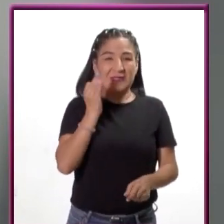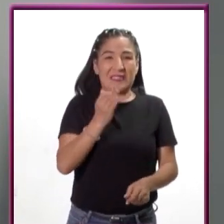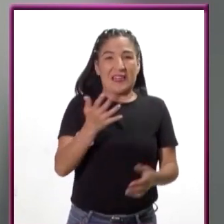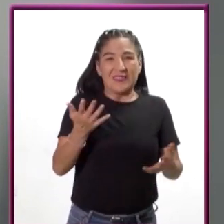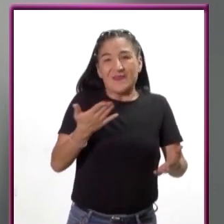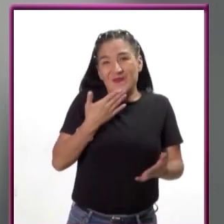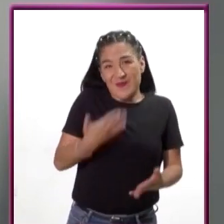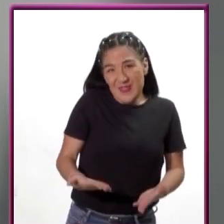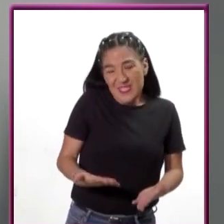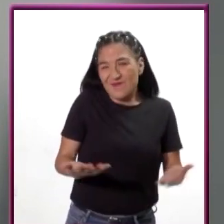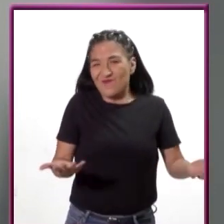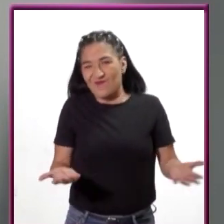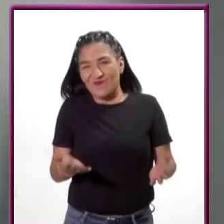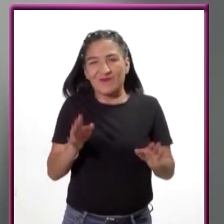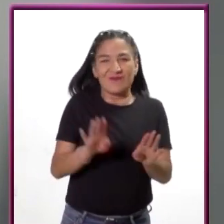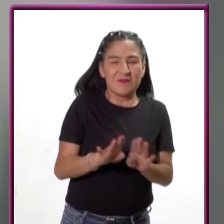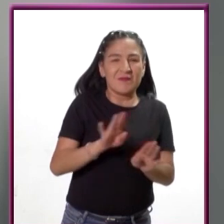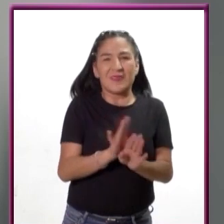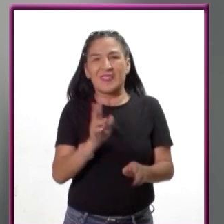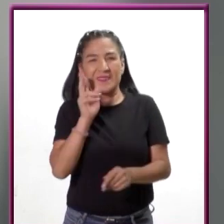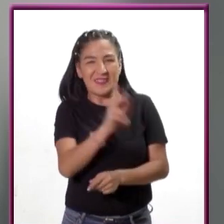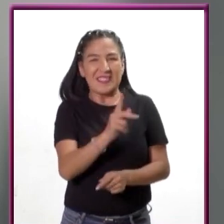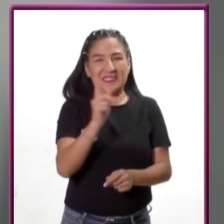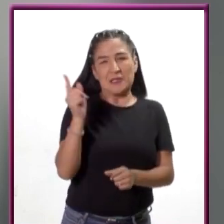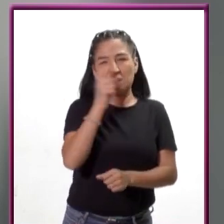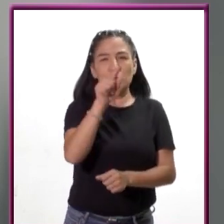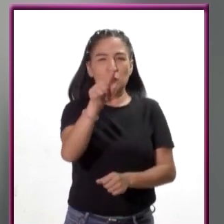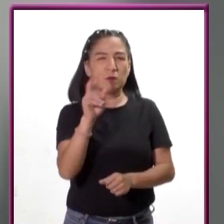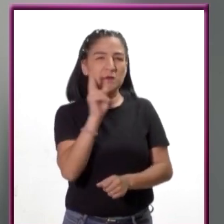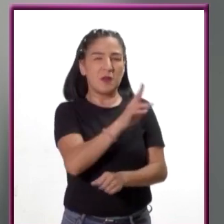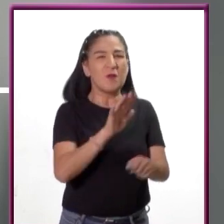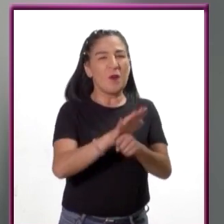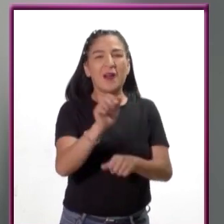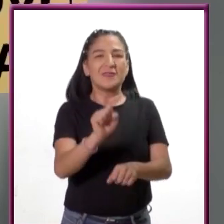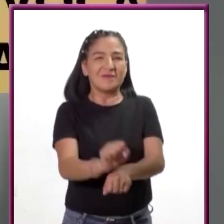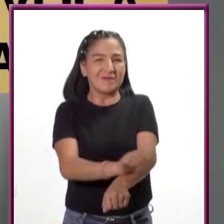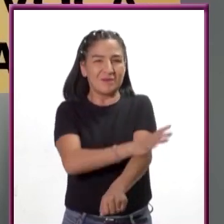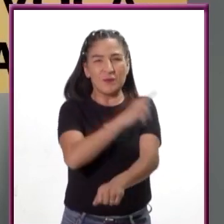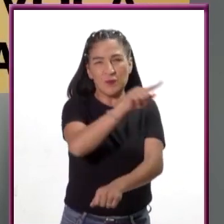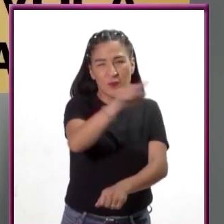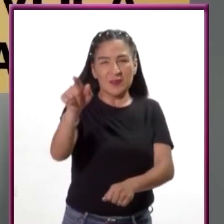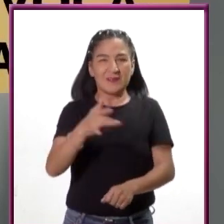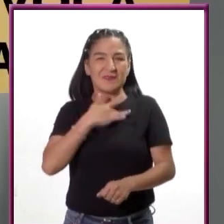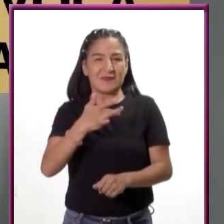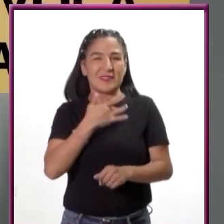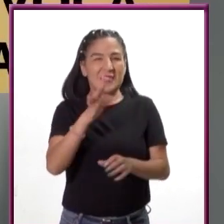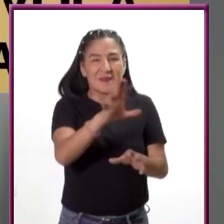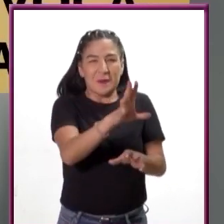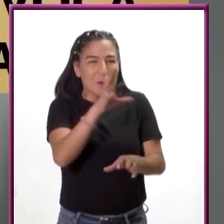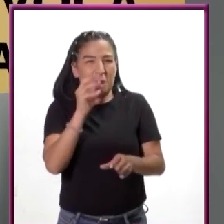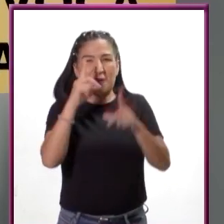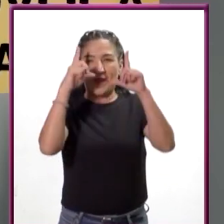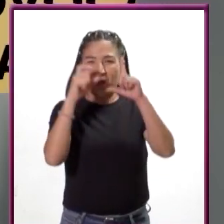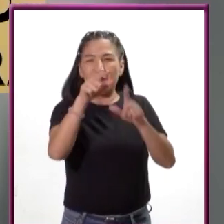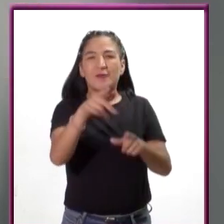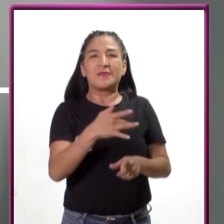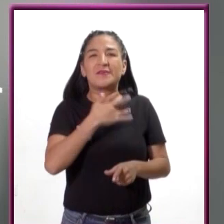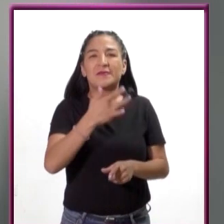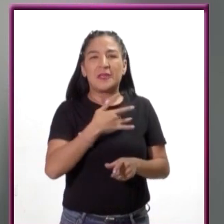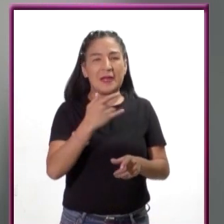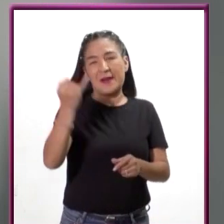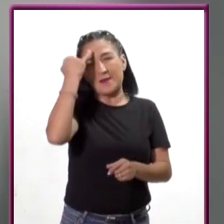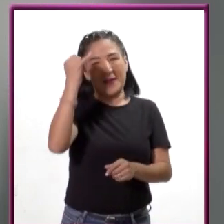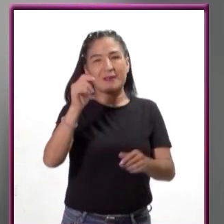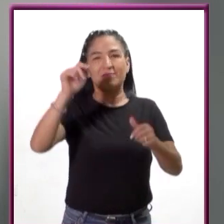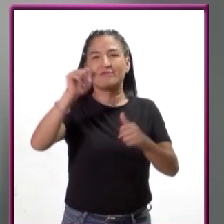buen momento. ¿Qué emoción te sugiere su gesto? ¿Qué te provoca la fotografía? Imagínate a ti